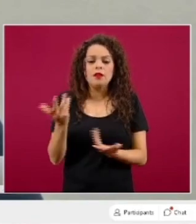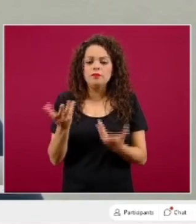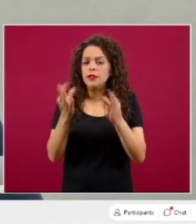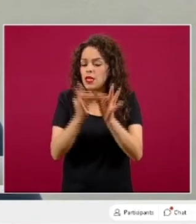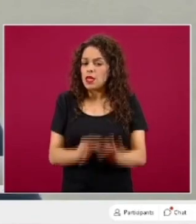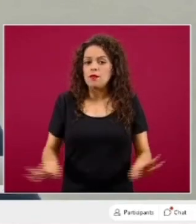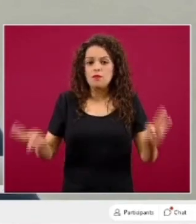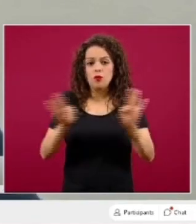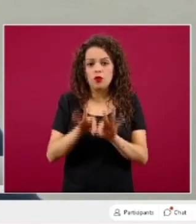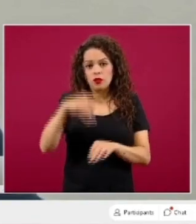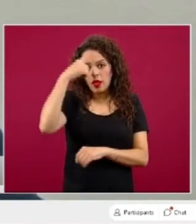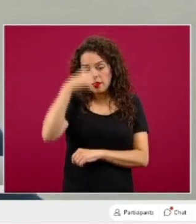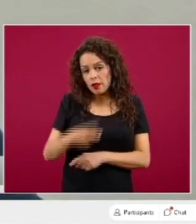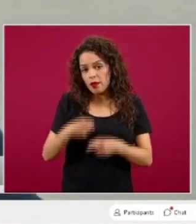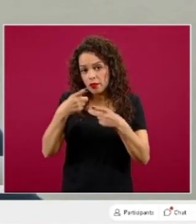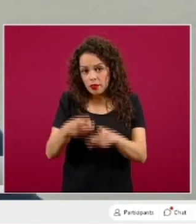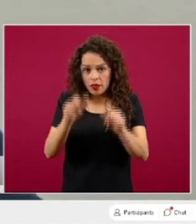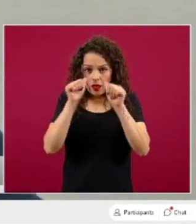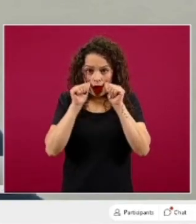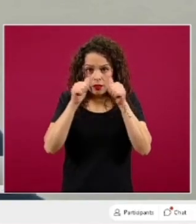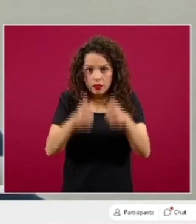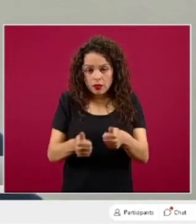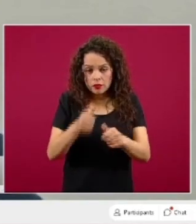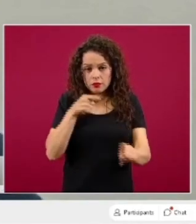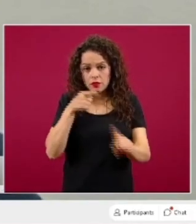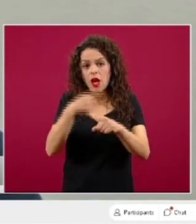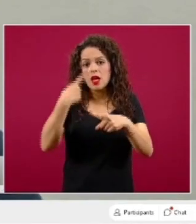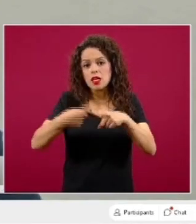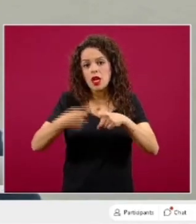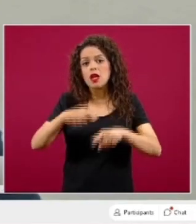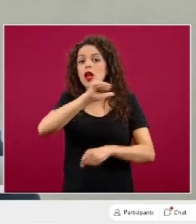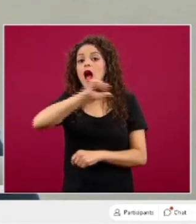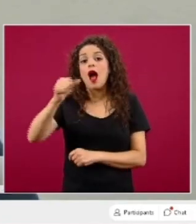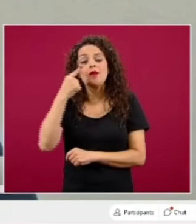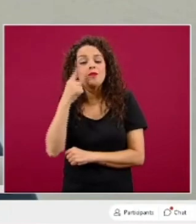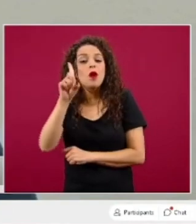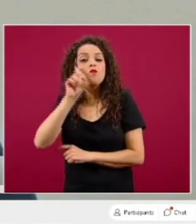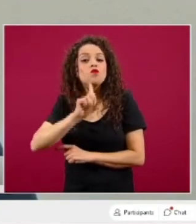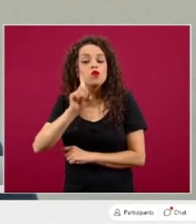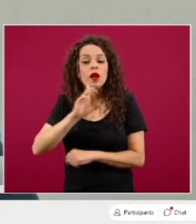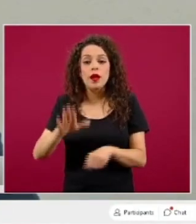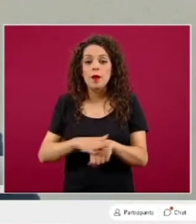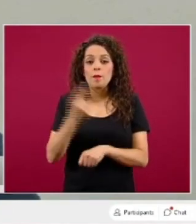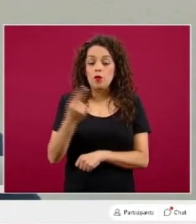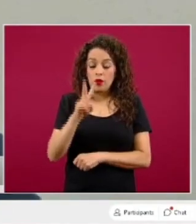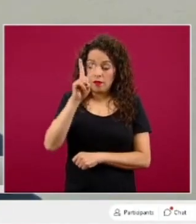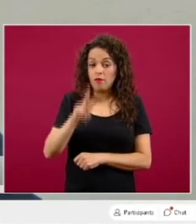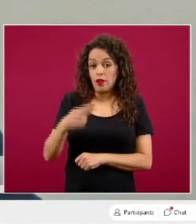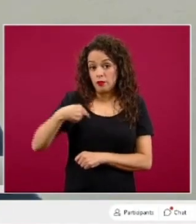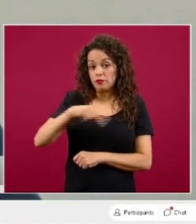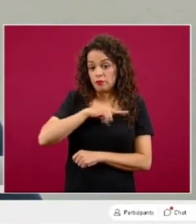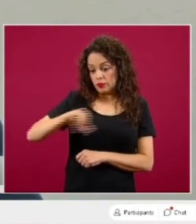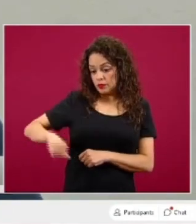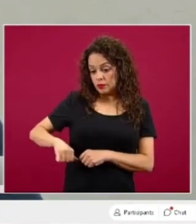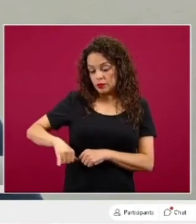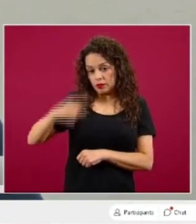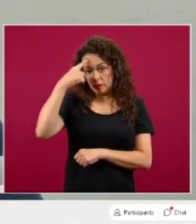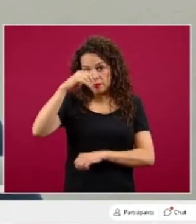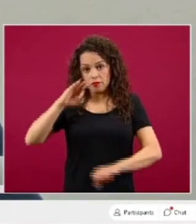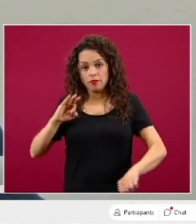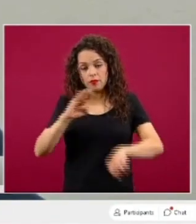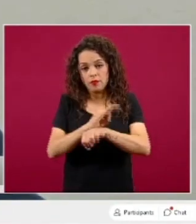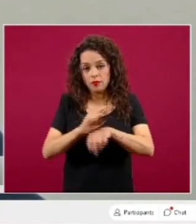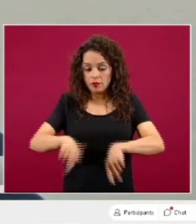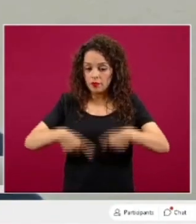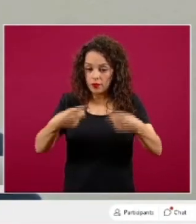para la atención a las mujeres, porque nos interesa avanzar en materia de protección,